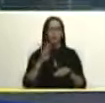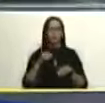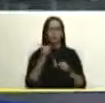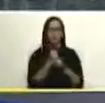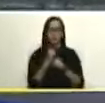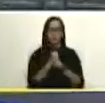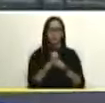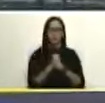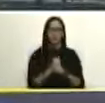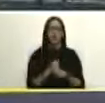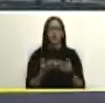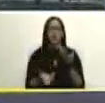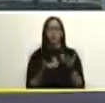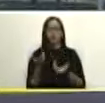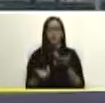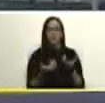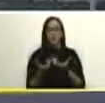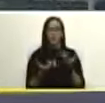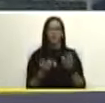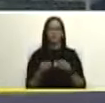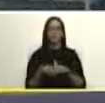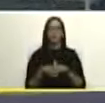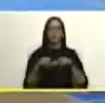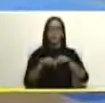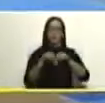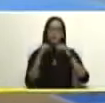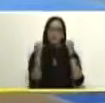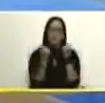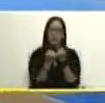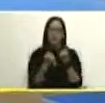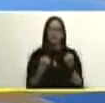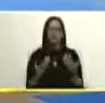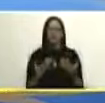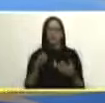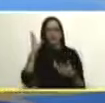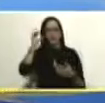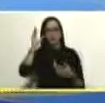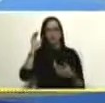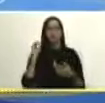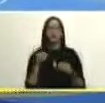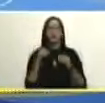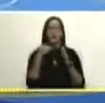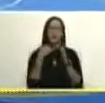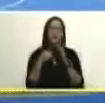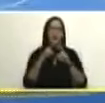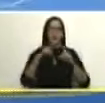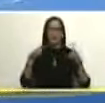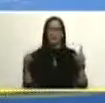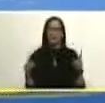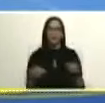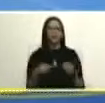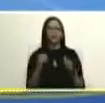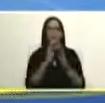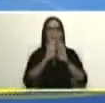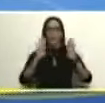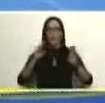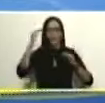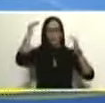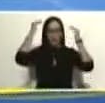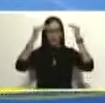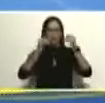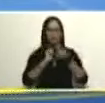total todas sus salas sanitarias, rehabilitación de instalaciones eléctricas, paredes, techos, sus canchas